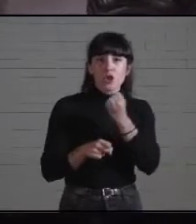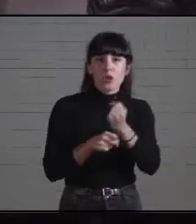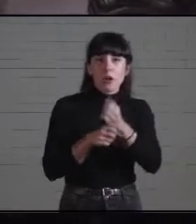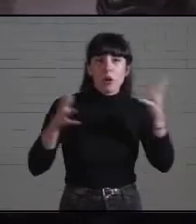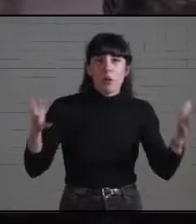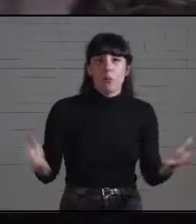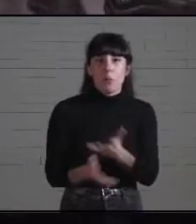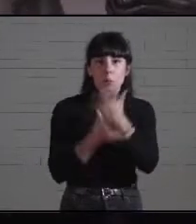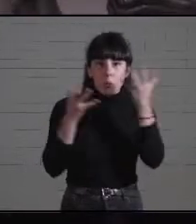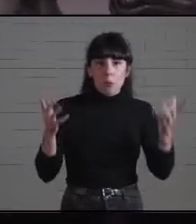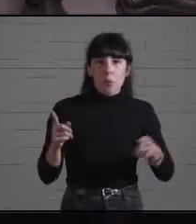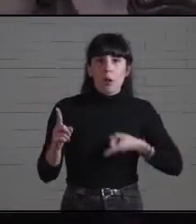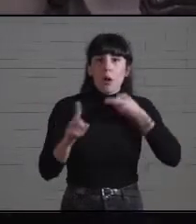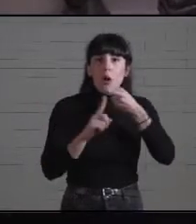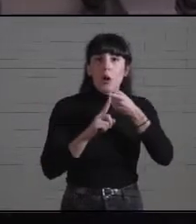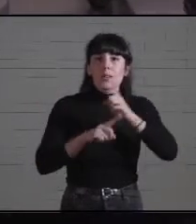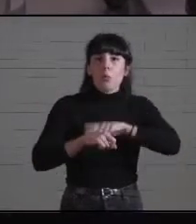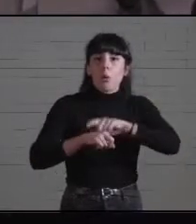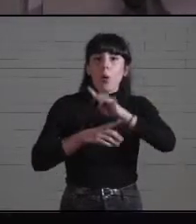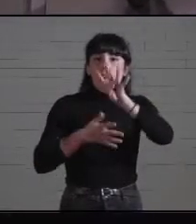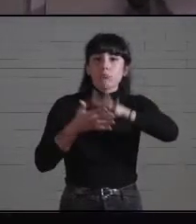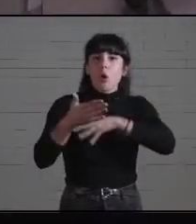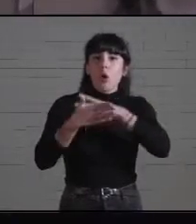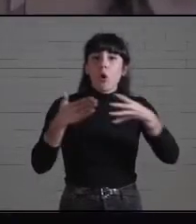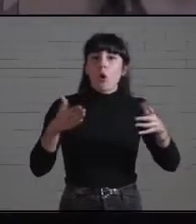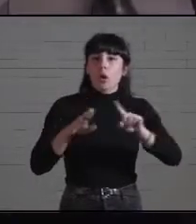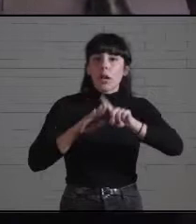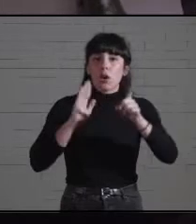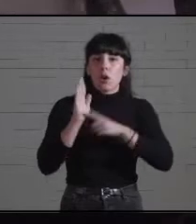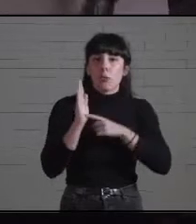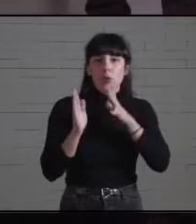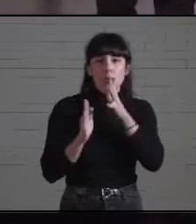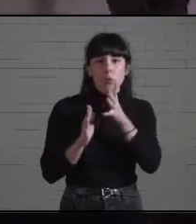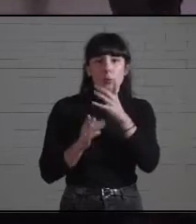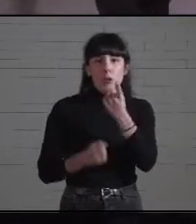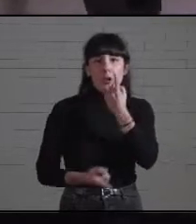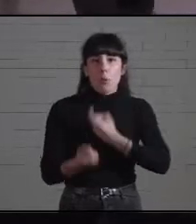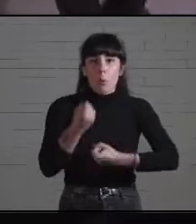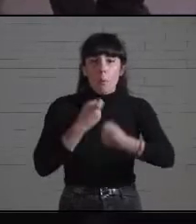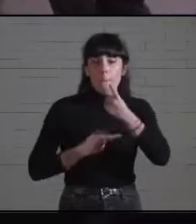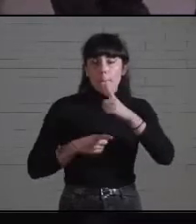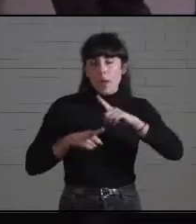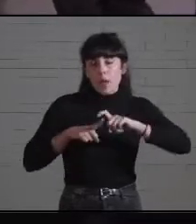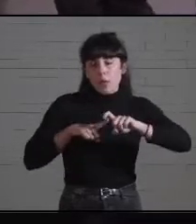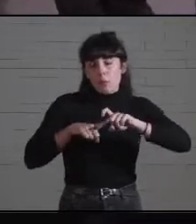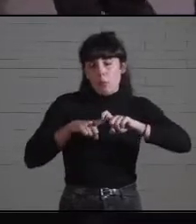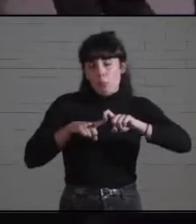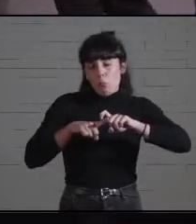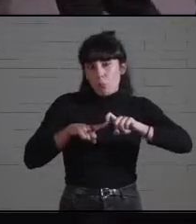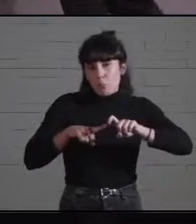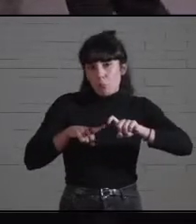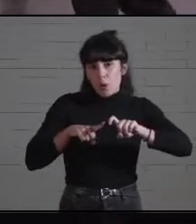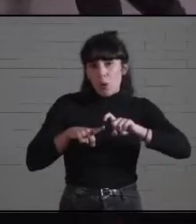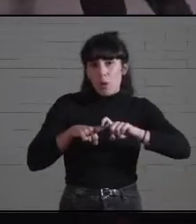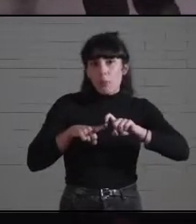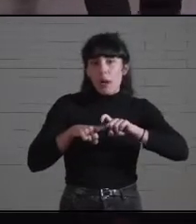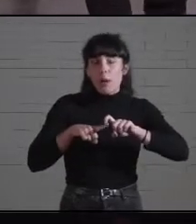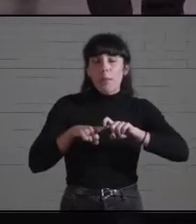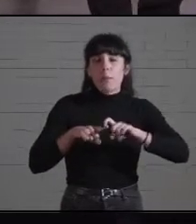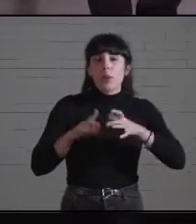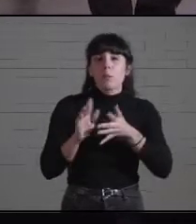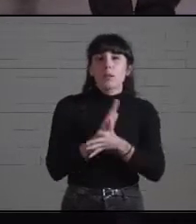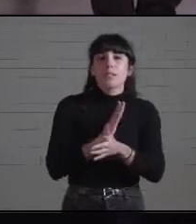tiempo completo como sea, porque uno de los problemas también, sabéis, esto no lo he mostrado aquí, es el aumento del trabajo a